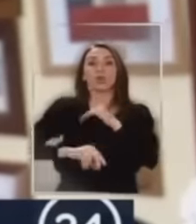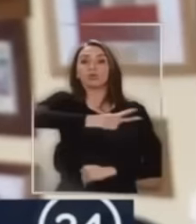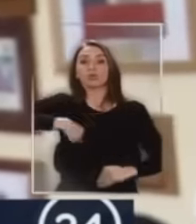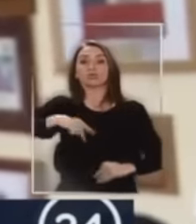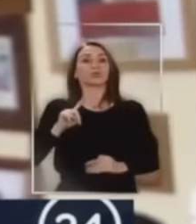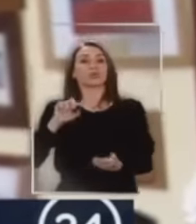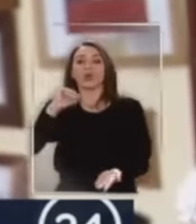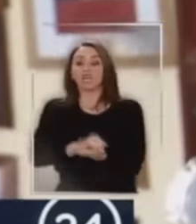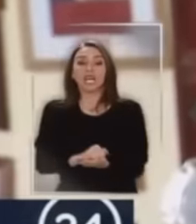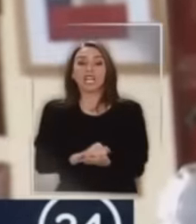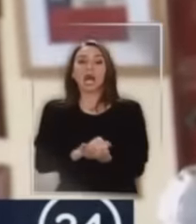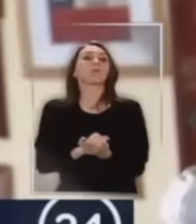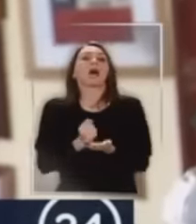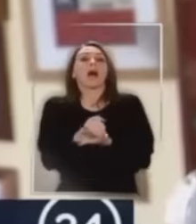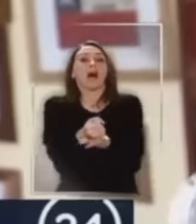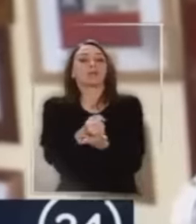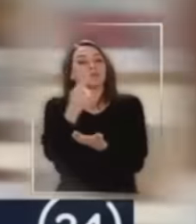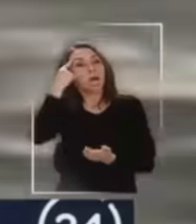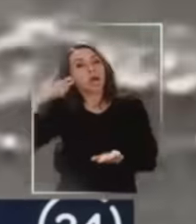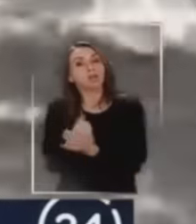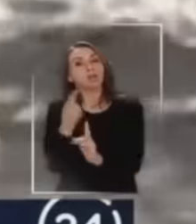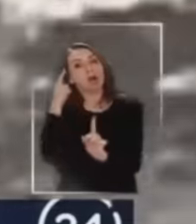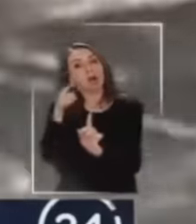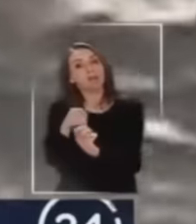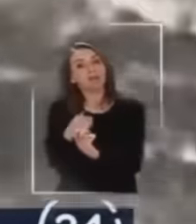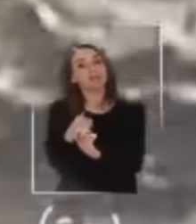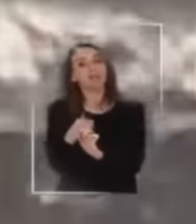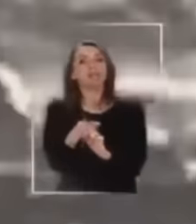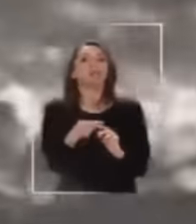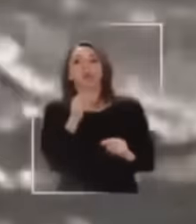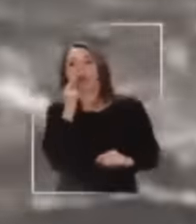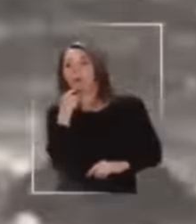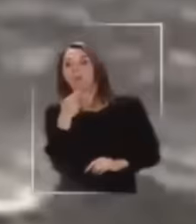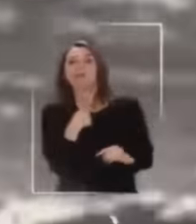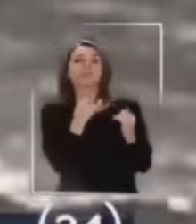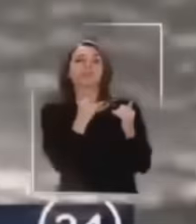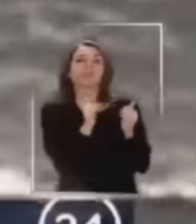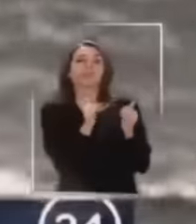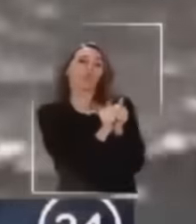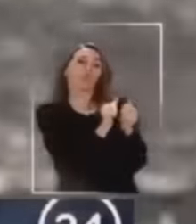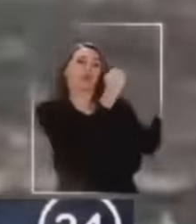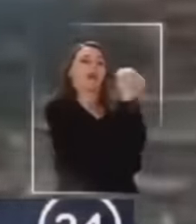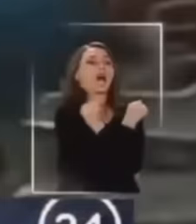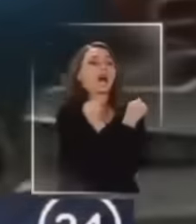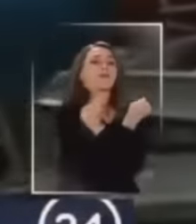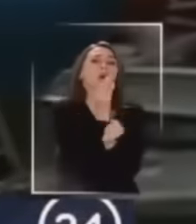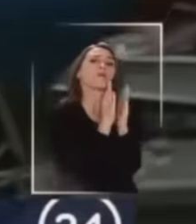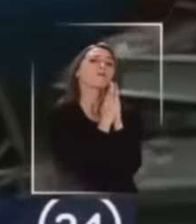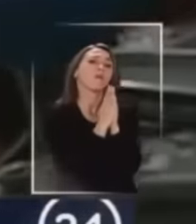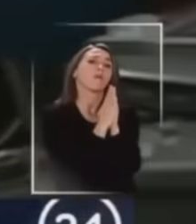se quejaba, por el contrario, estábamos claros que teníamos que lograr ese objetivo. Le di el abrazo a mi colega, le dije, por